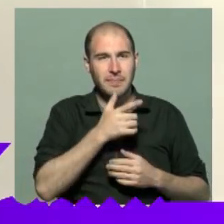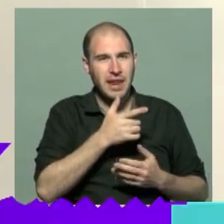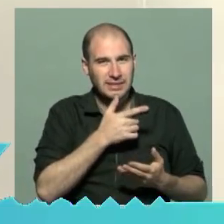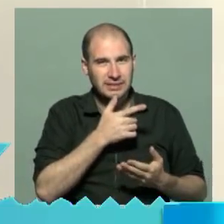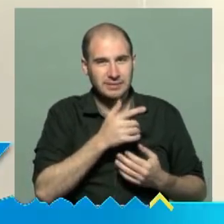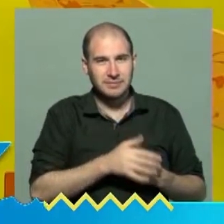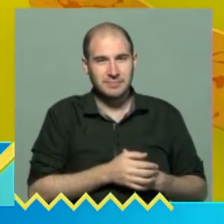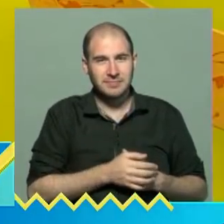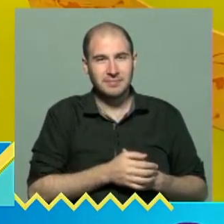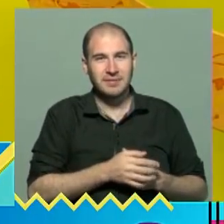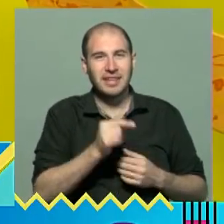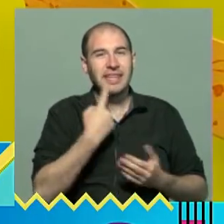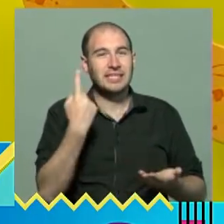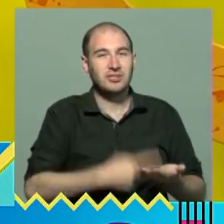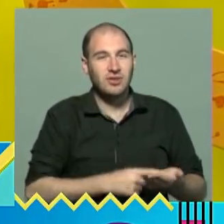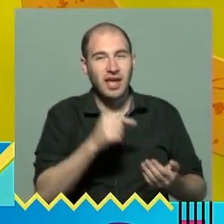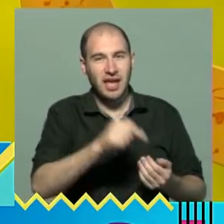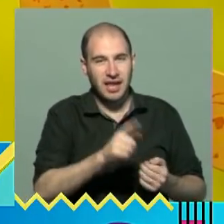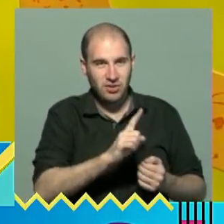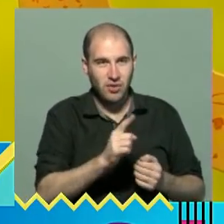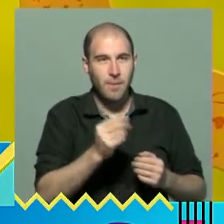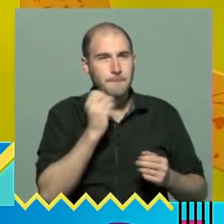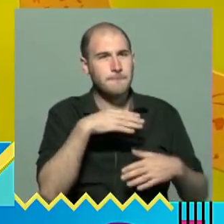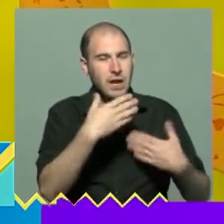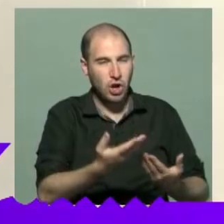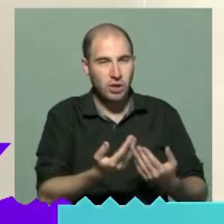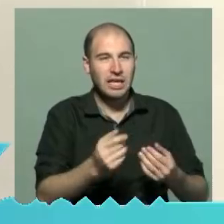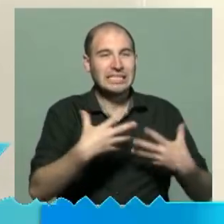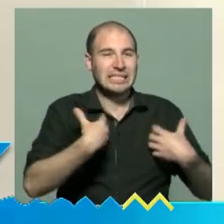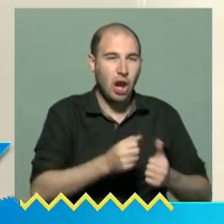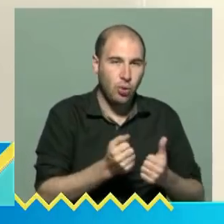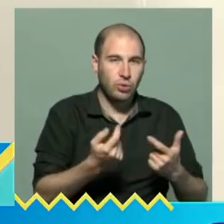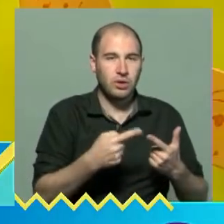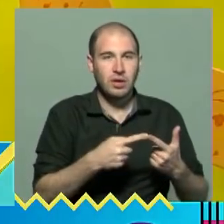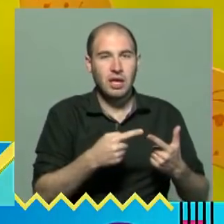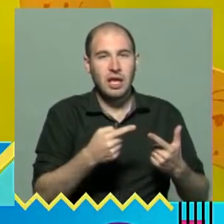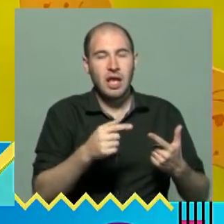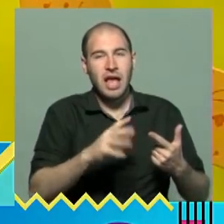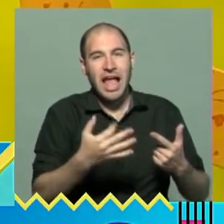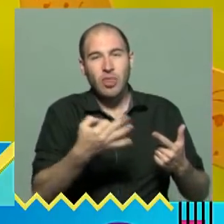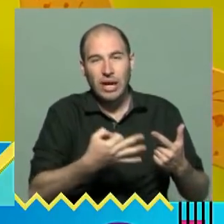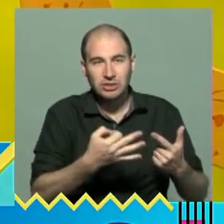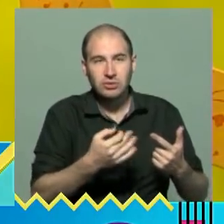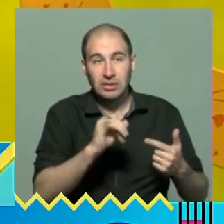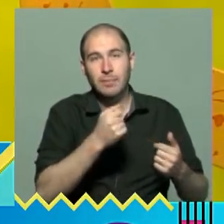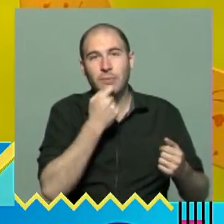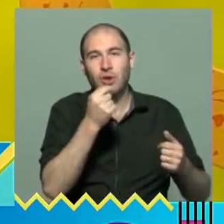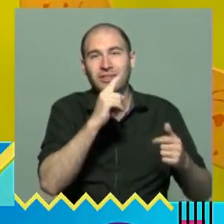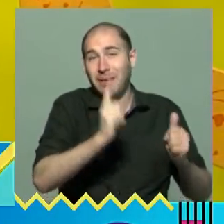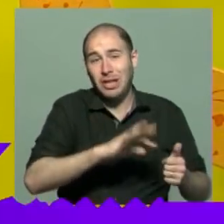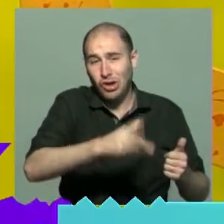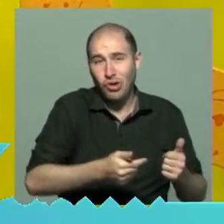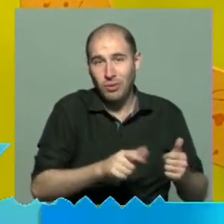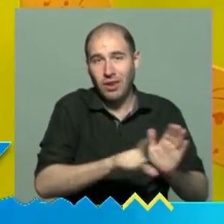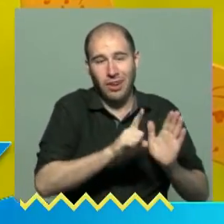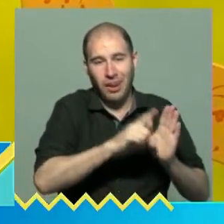que llegar a que esa decisión no se tome mejorando. Pero el sistema existe. de salud, existe. El sistema de educación, sí, como existe el robo y tampoco lo vamos